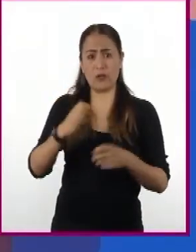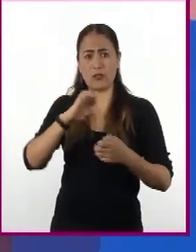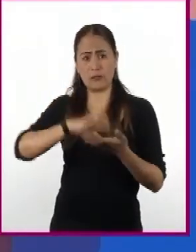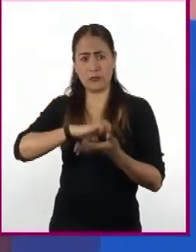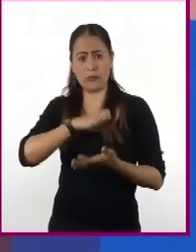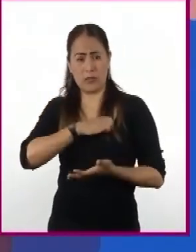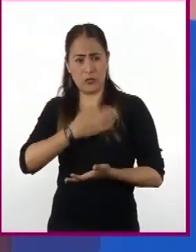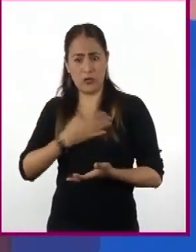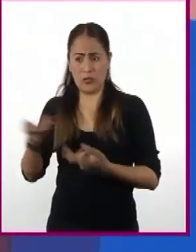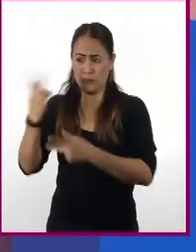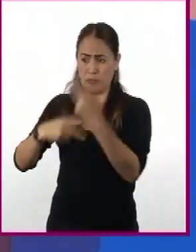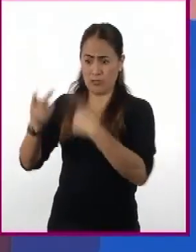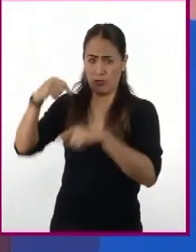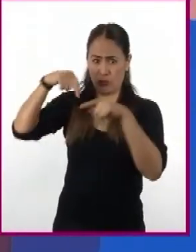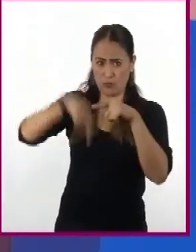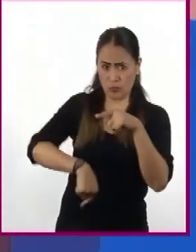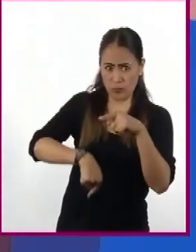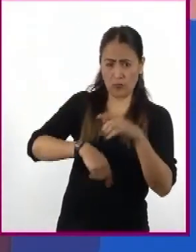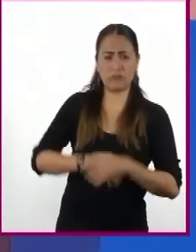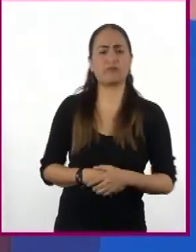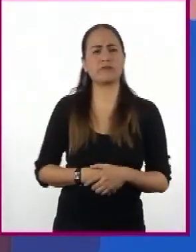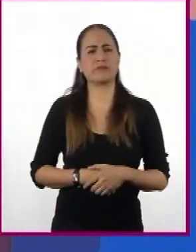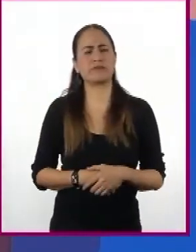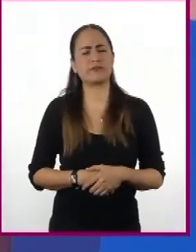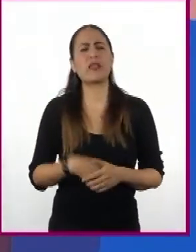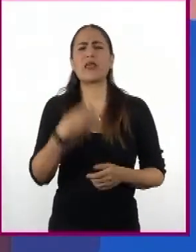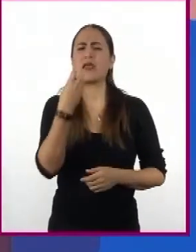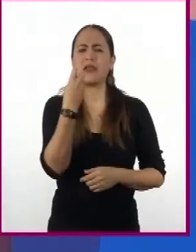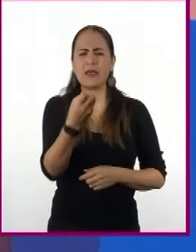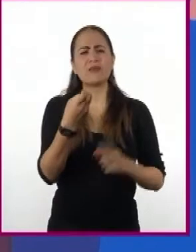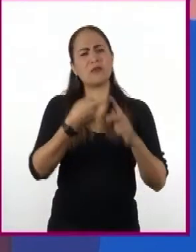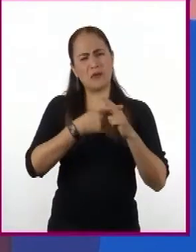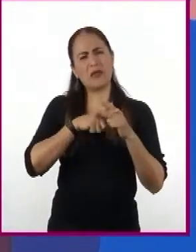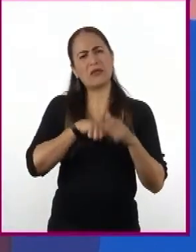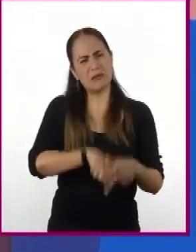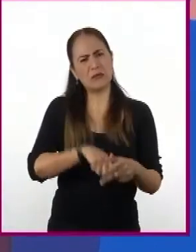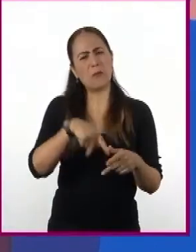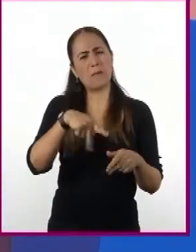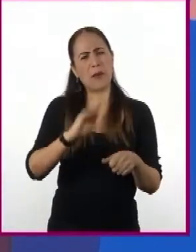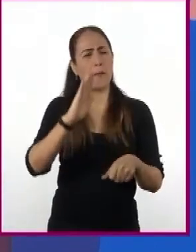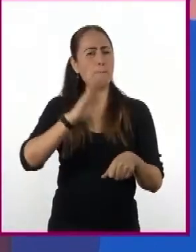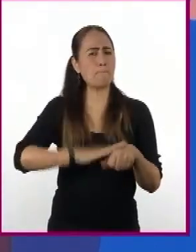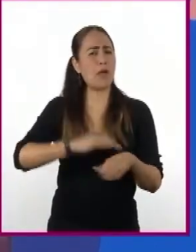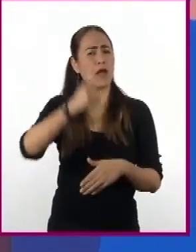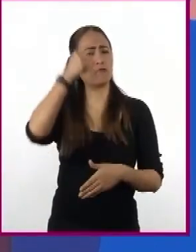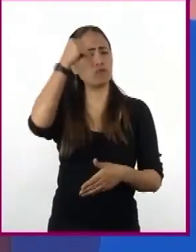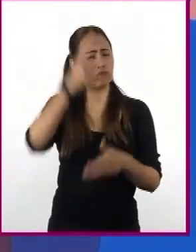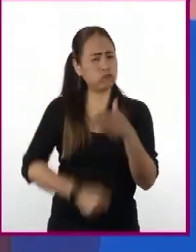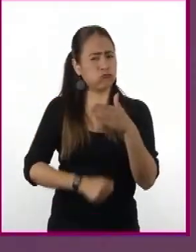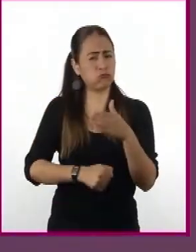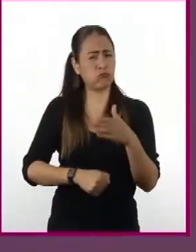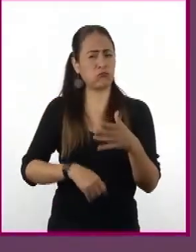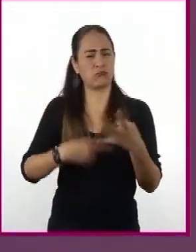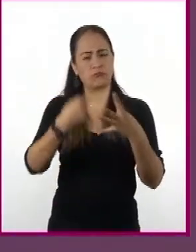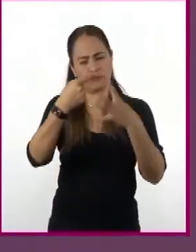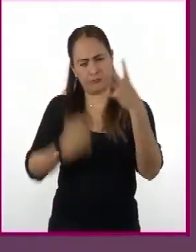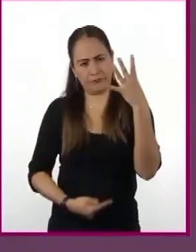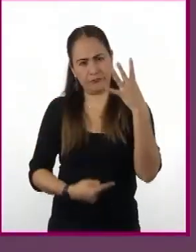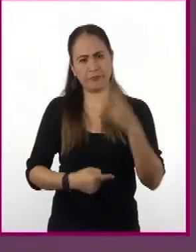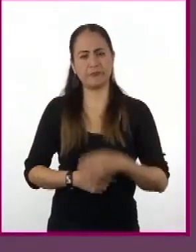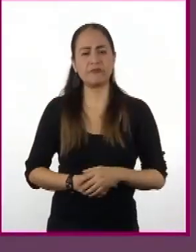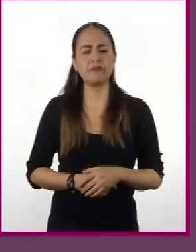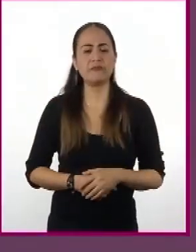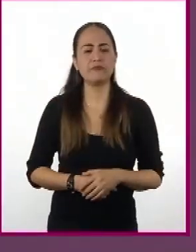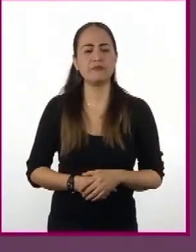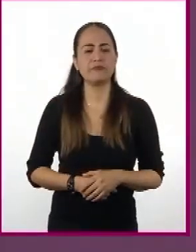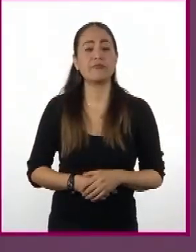Por supuesto, este es el inicio, pero tendremos que investigar a fondo para encontrar las más representativas. Y hablando